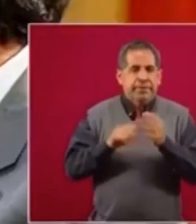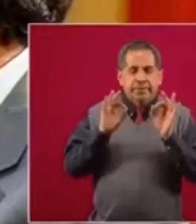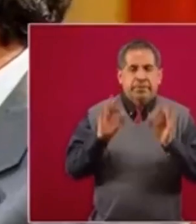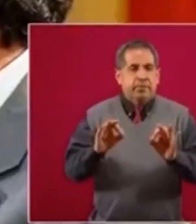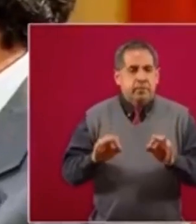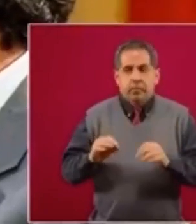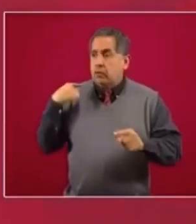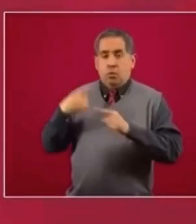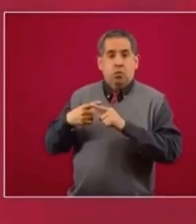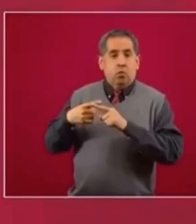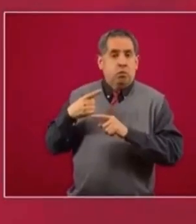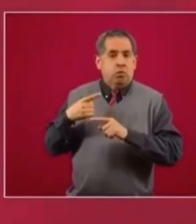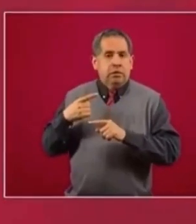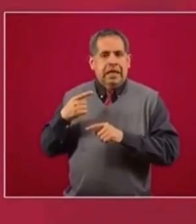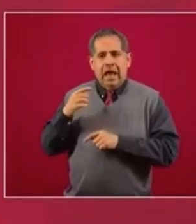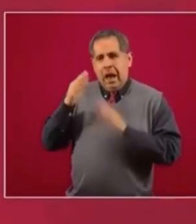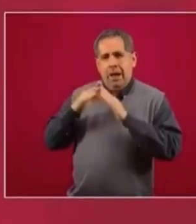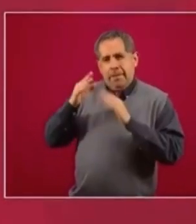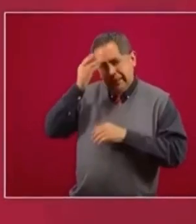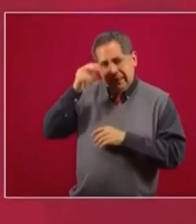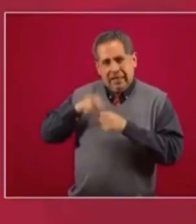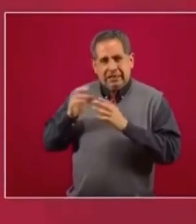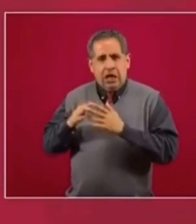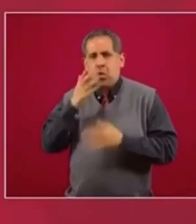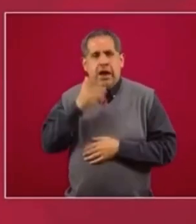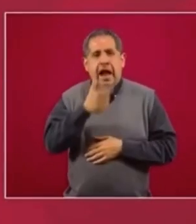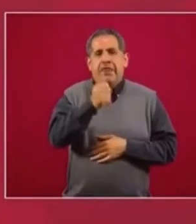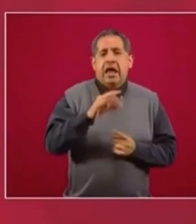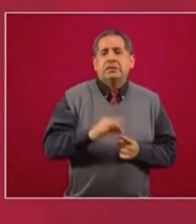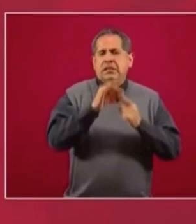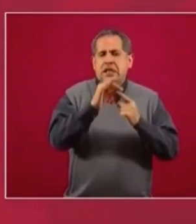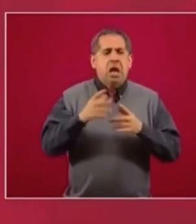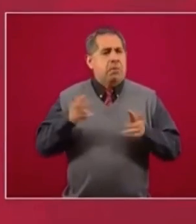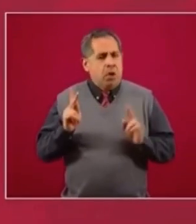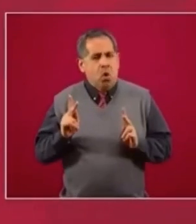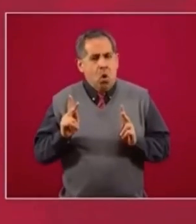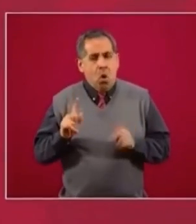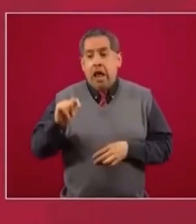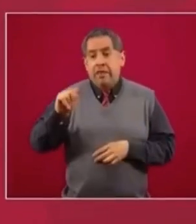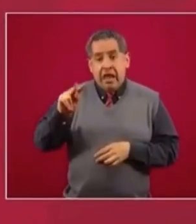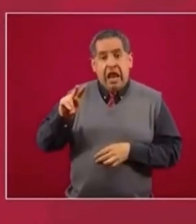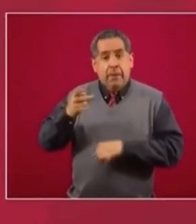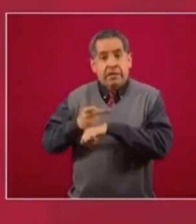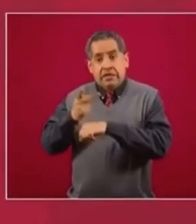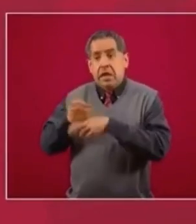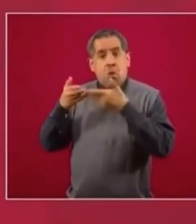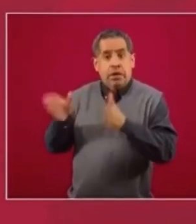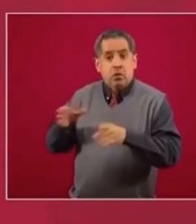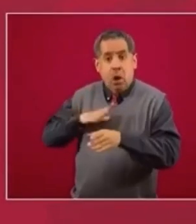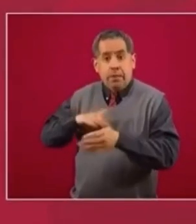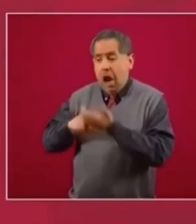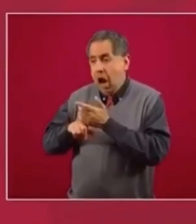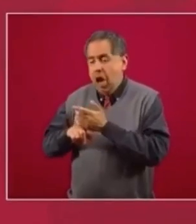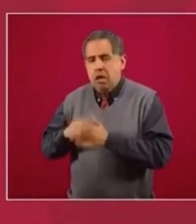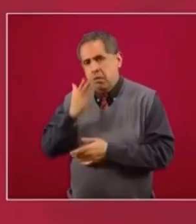en el ciclo anterior, aunque no tuvimos canal específico de medios superiores, tuvimos telebachillerato comunitario abierto y